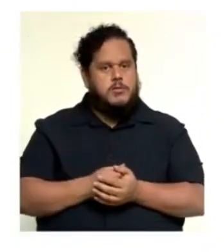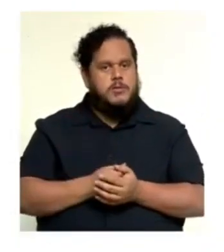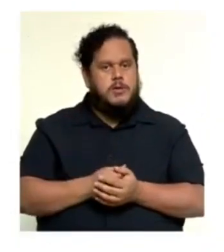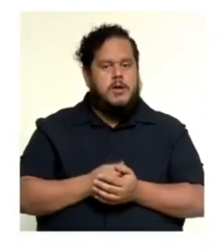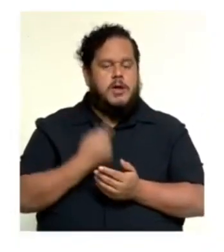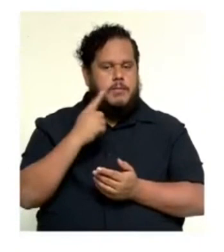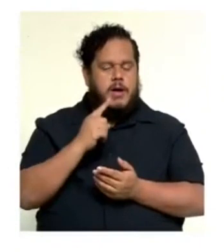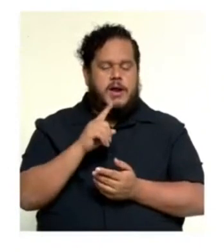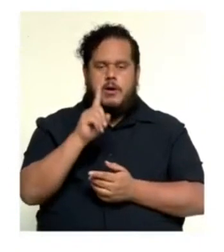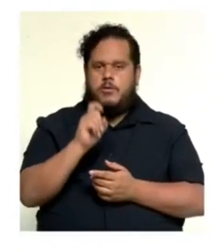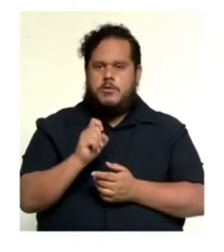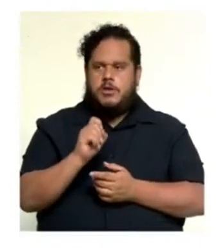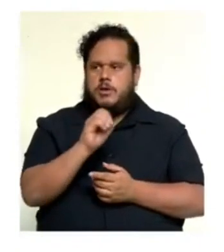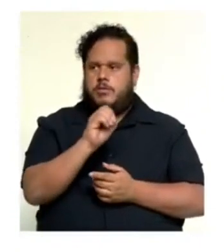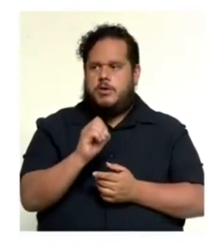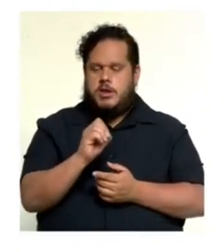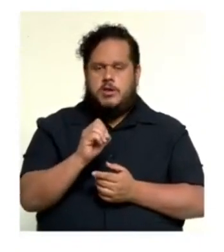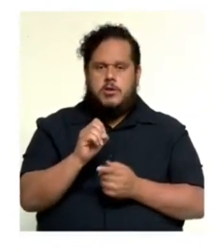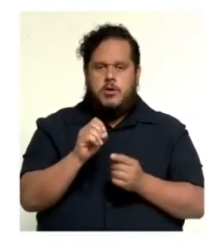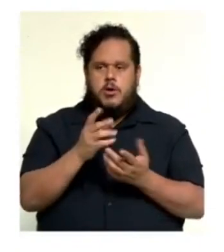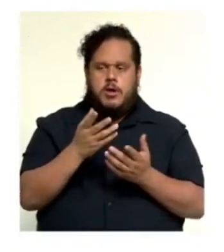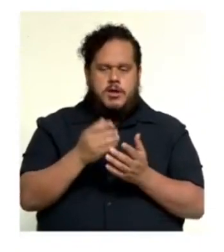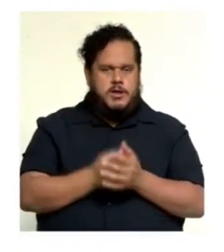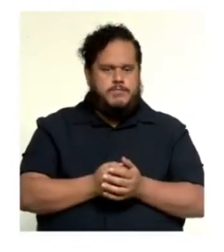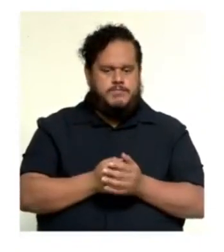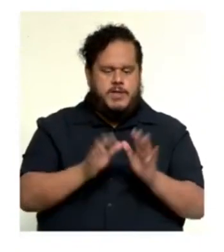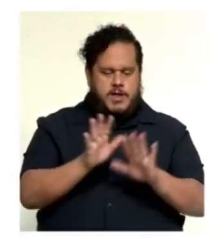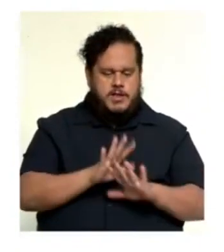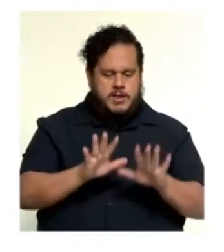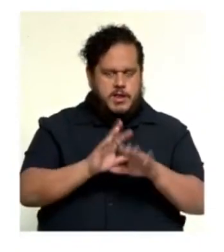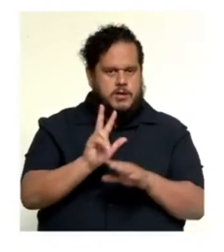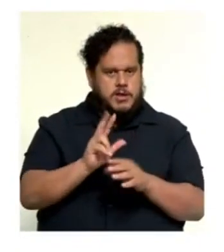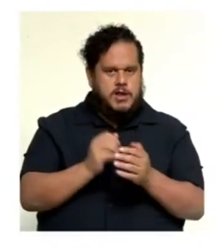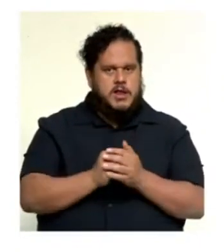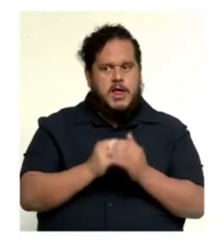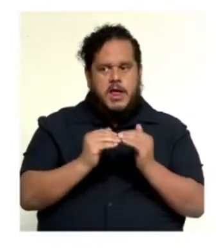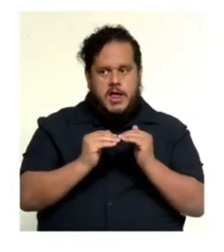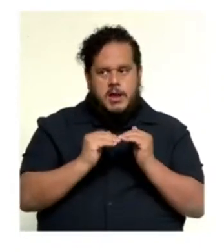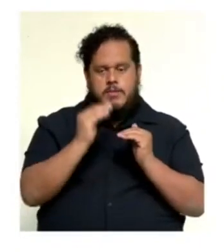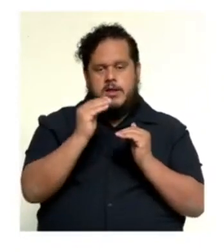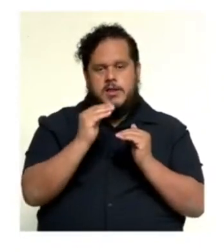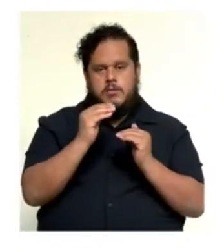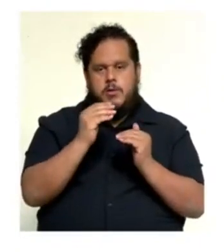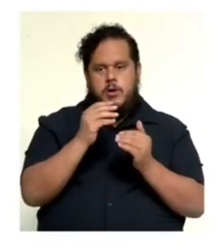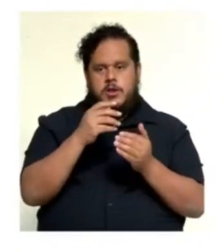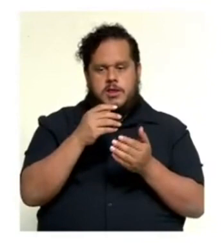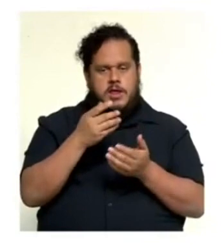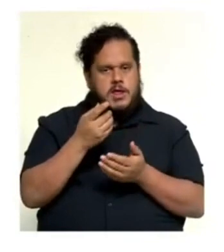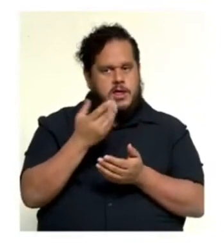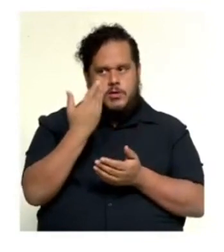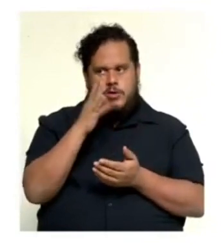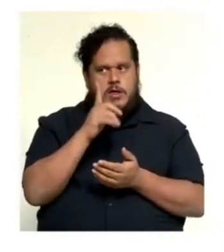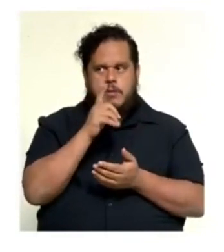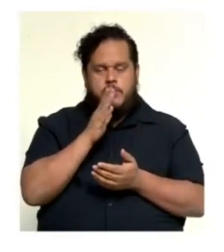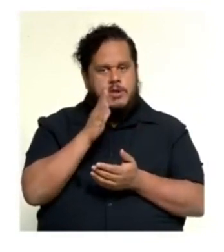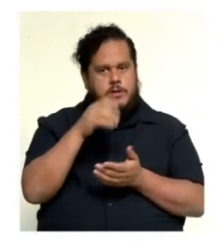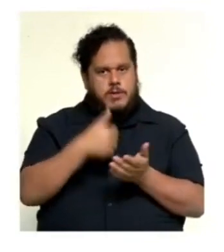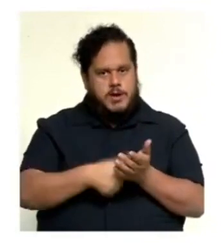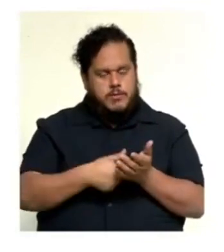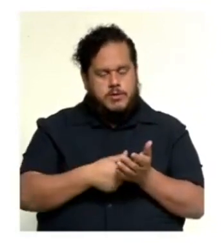un 100% por redondeo. Escenario 3, aplicando el máximo de indecisos, aplicando